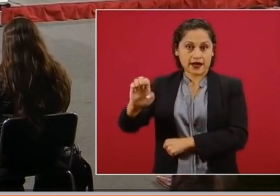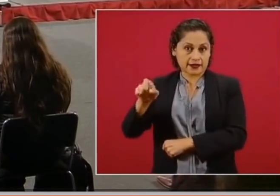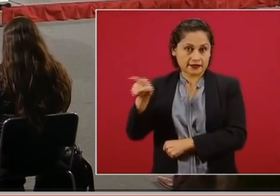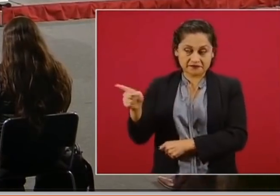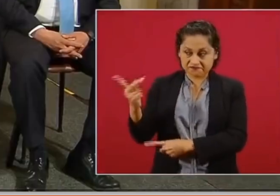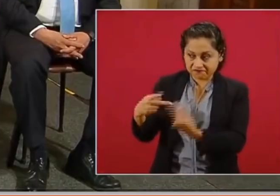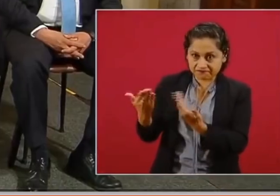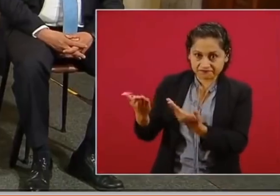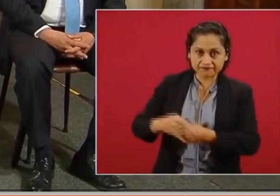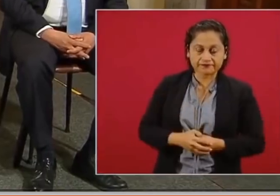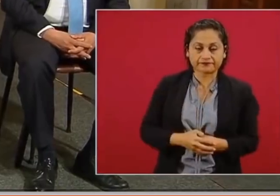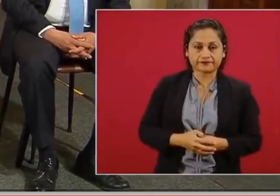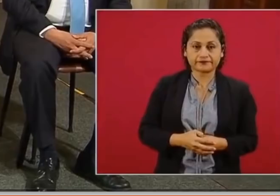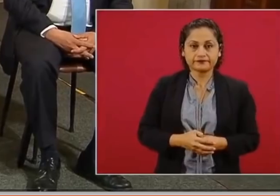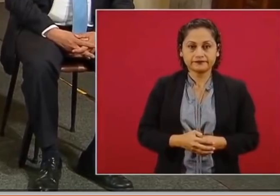nosotros.